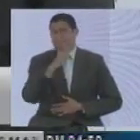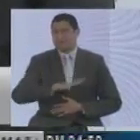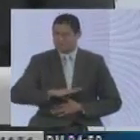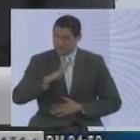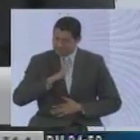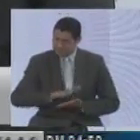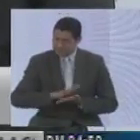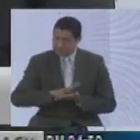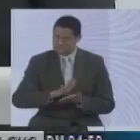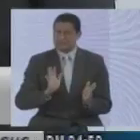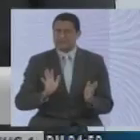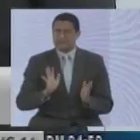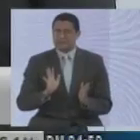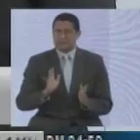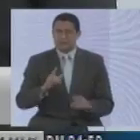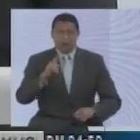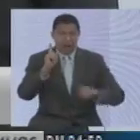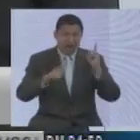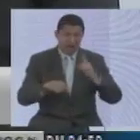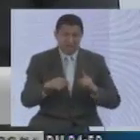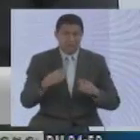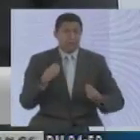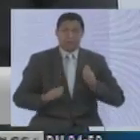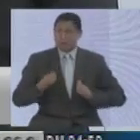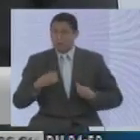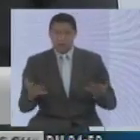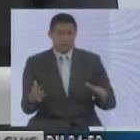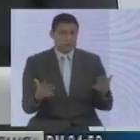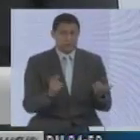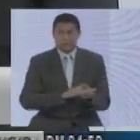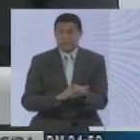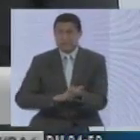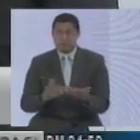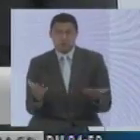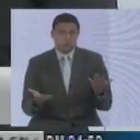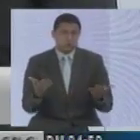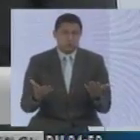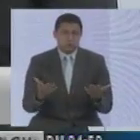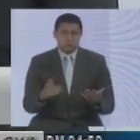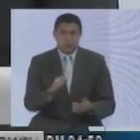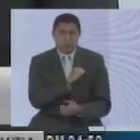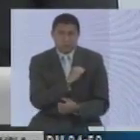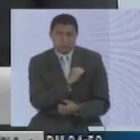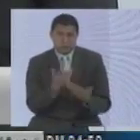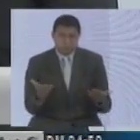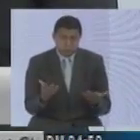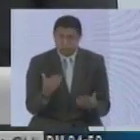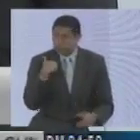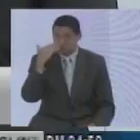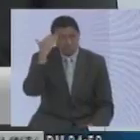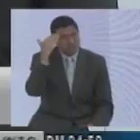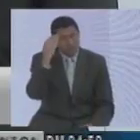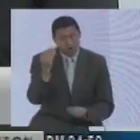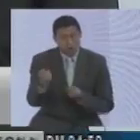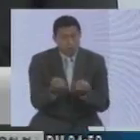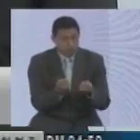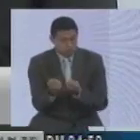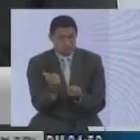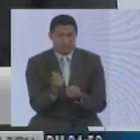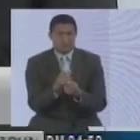casos y nos desesperamos no entramos en pánico y no sabemos cómo controlar la